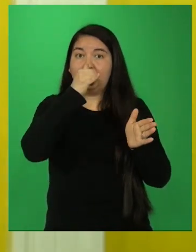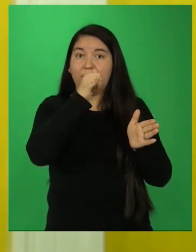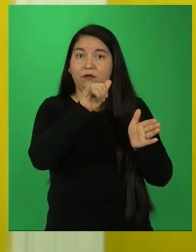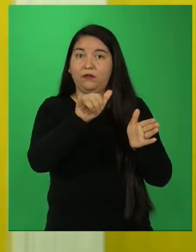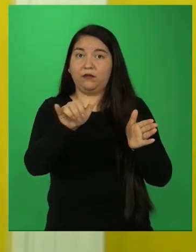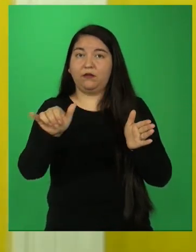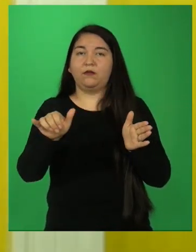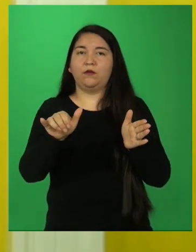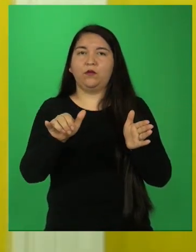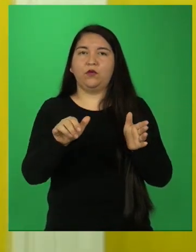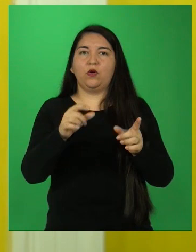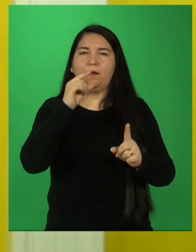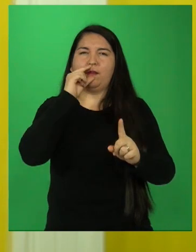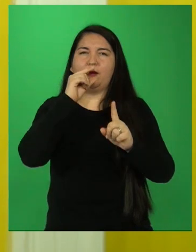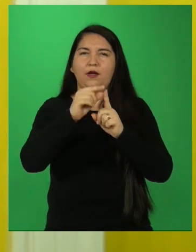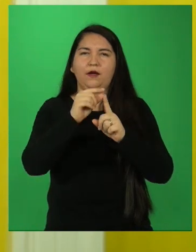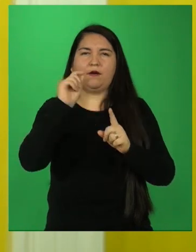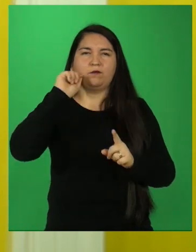ido mejorando.